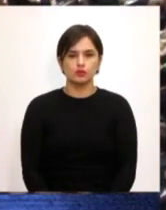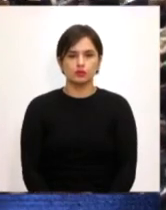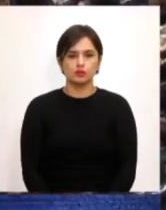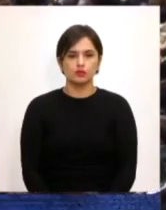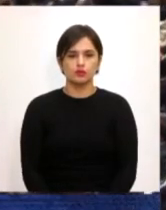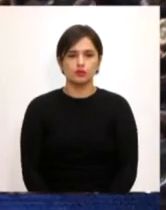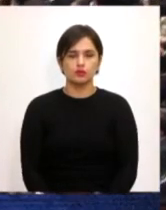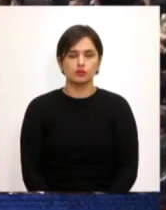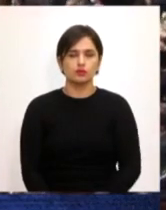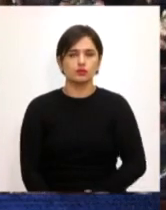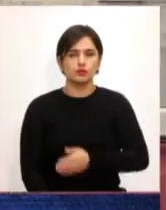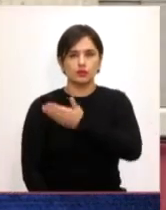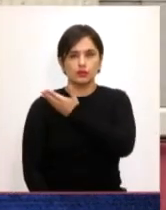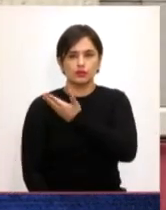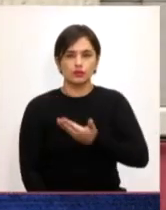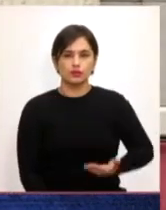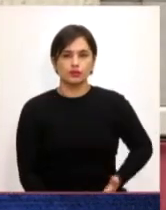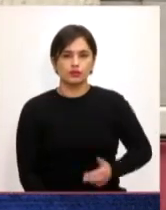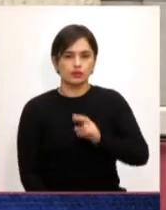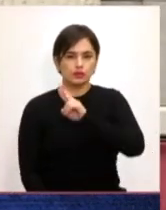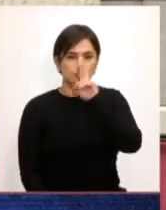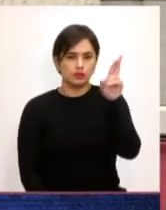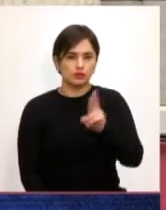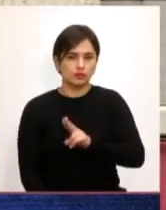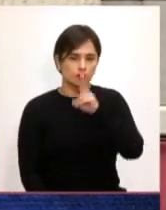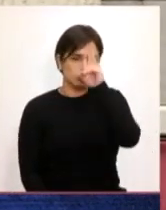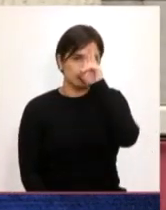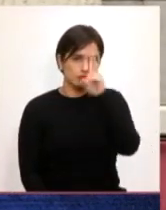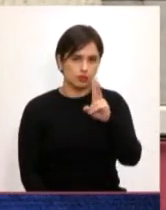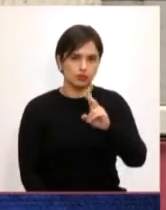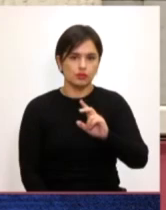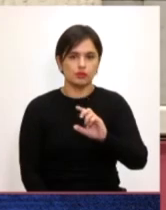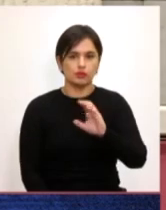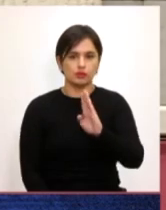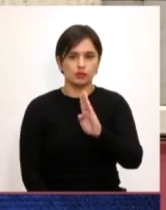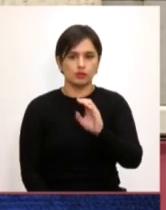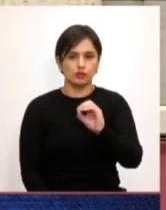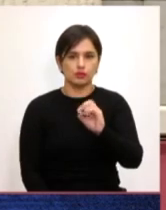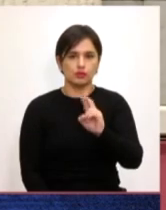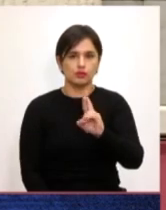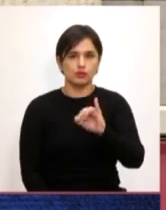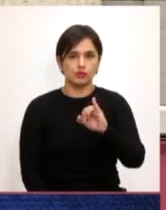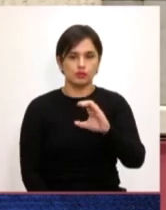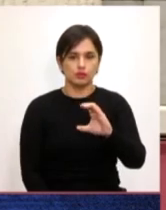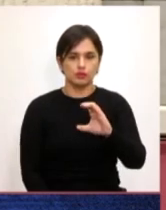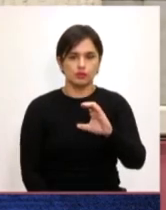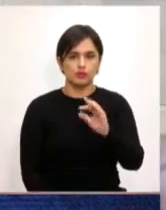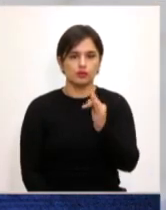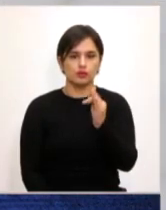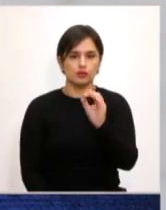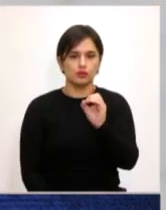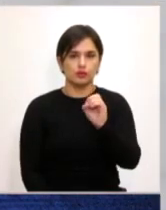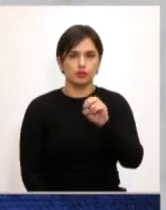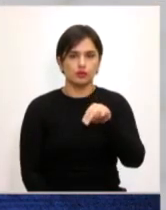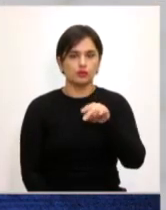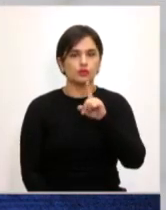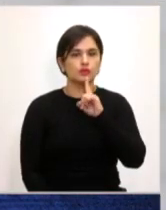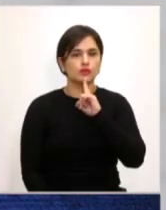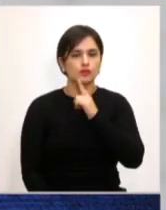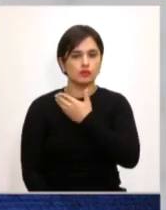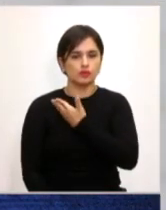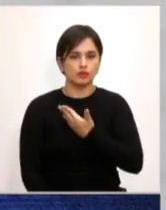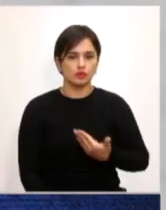Excelentísimo señor presidente de la República, don Gabriel Boric Font. Señor presidente